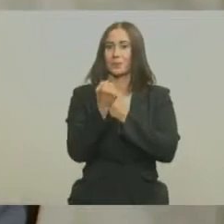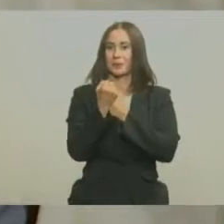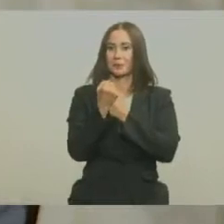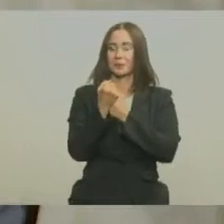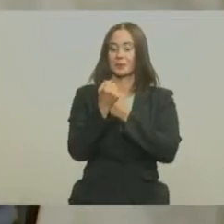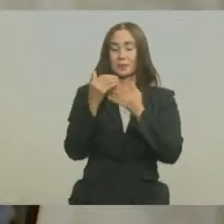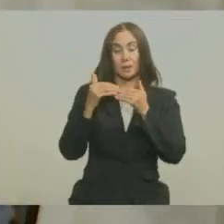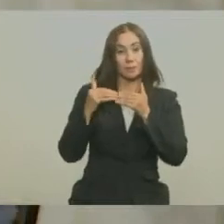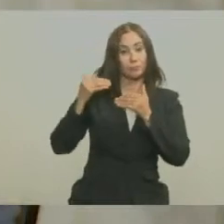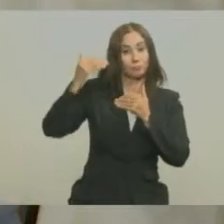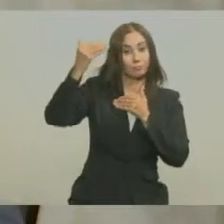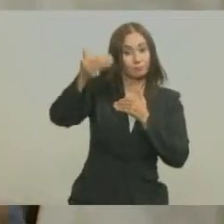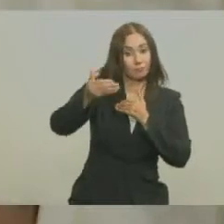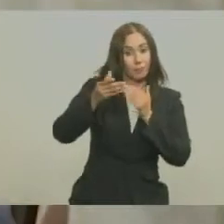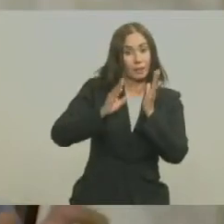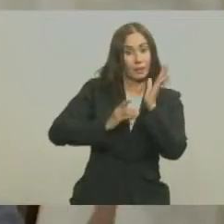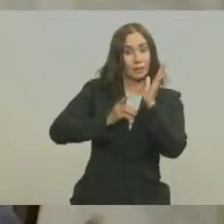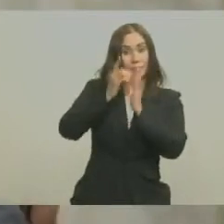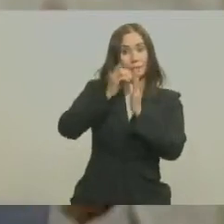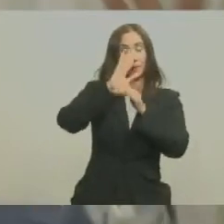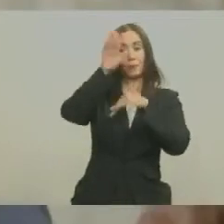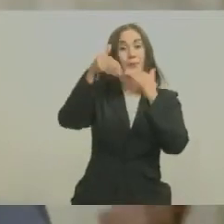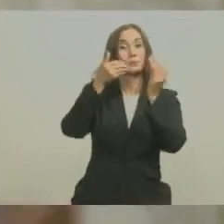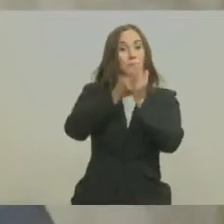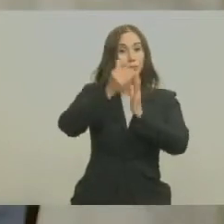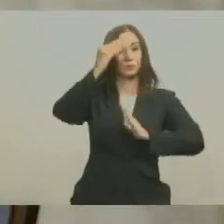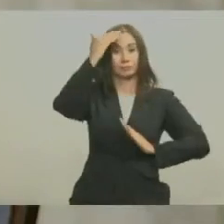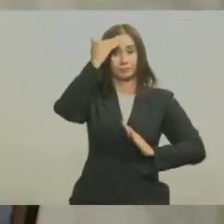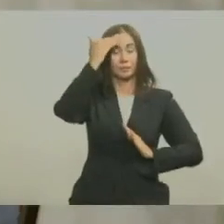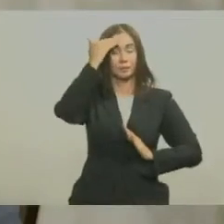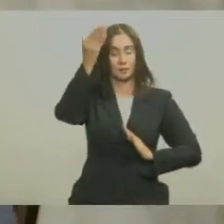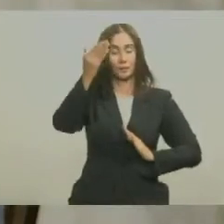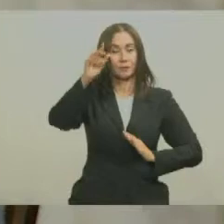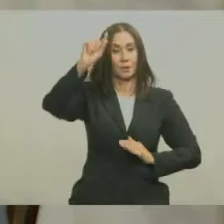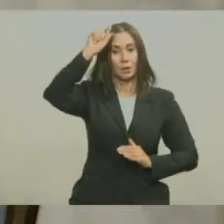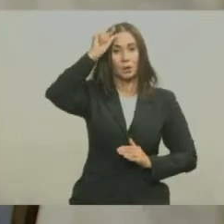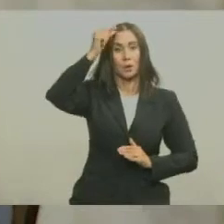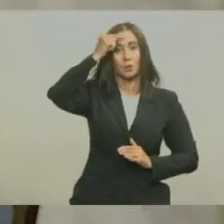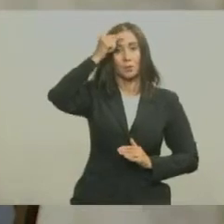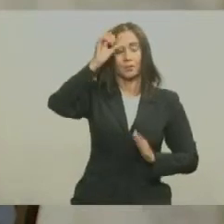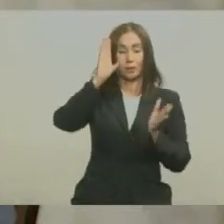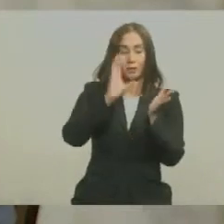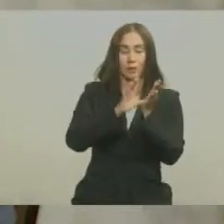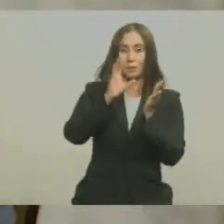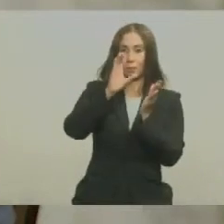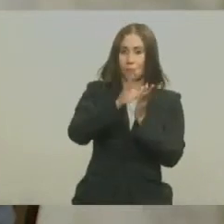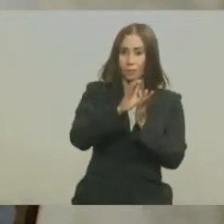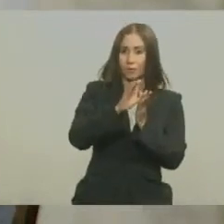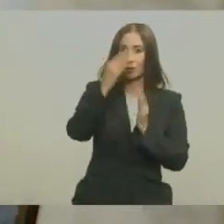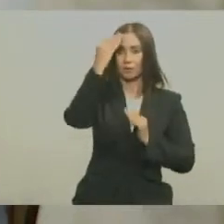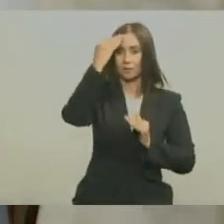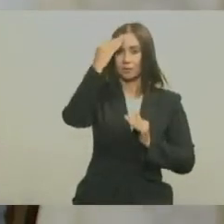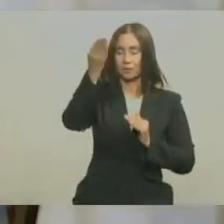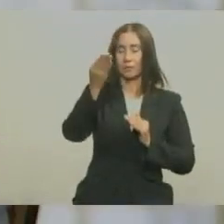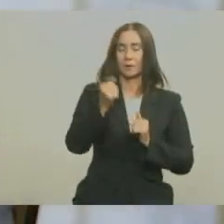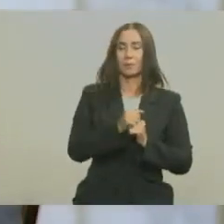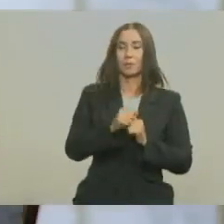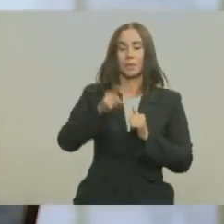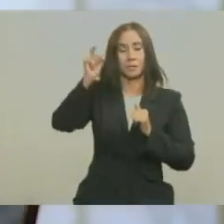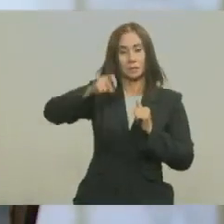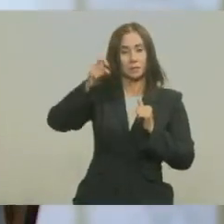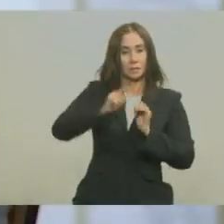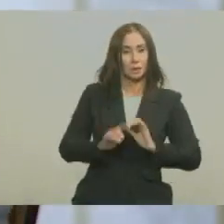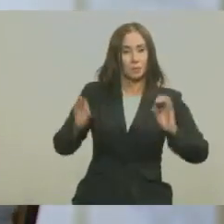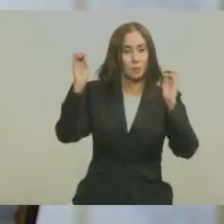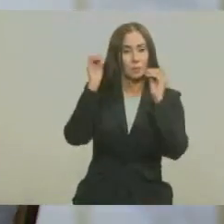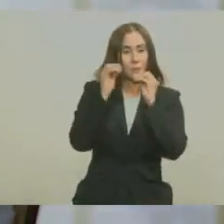paso de avance, pero estamos todas y todos conscientes, gobierno y Congreso, de que es insuficiente y